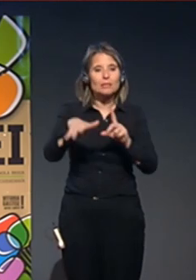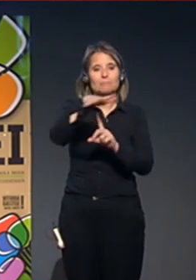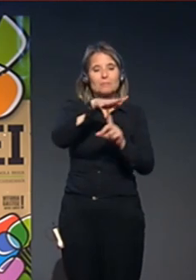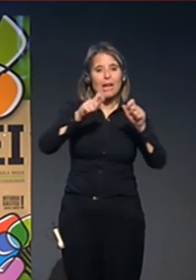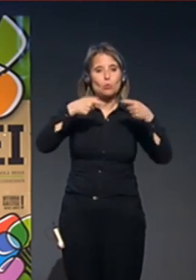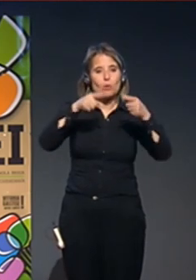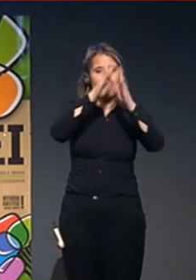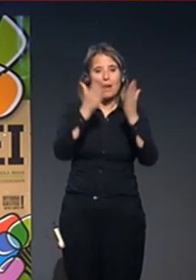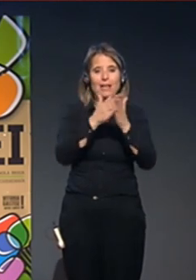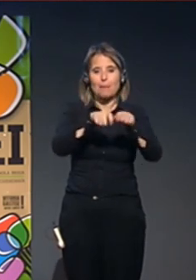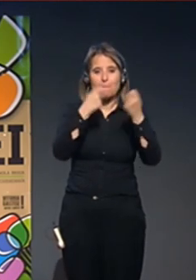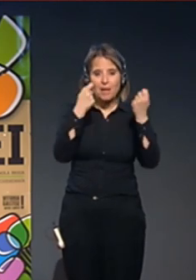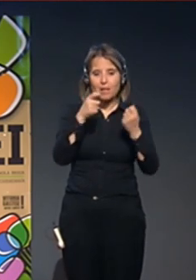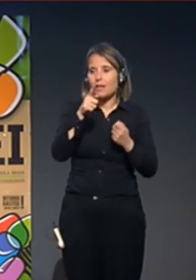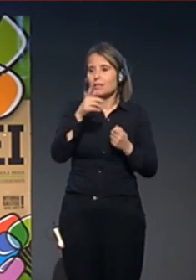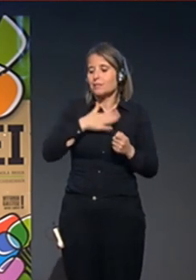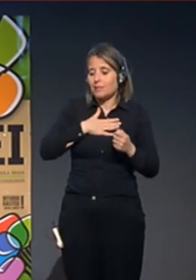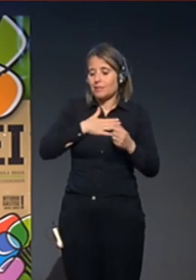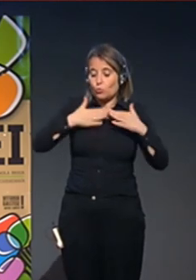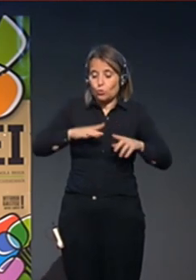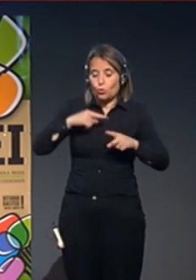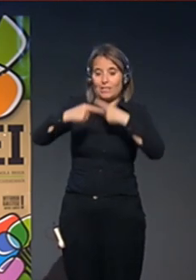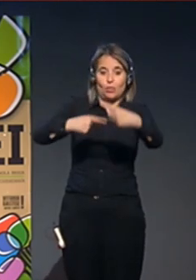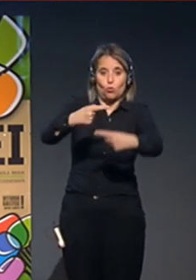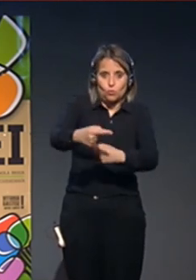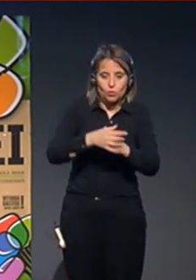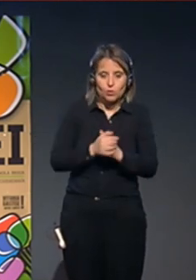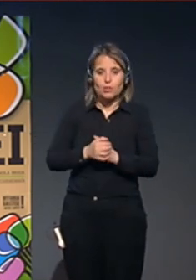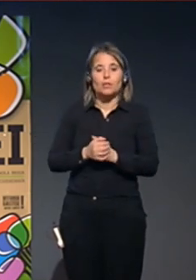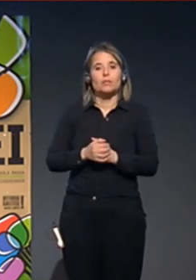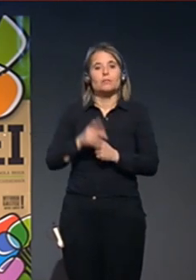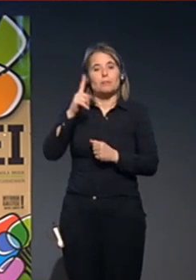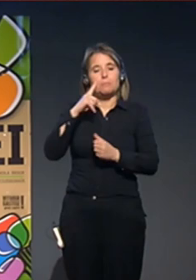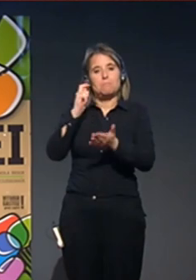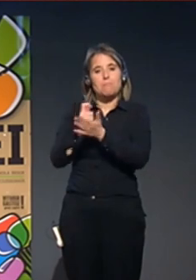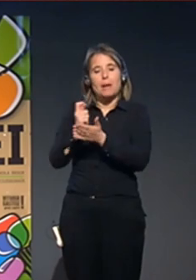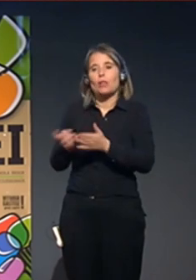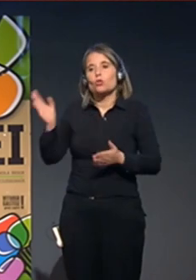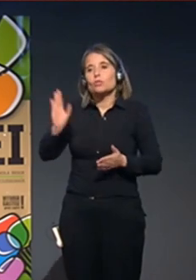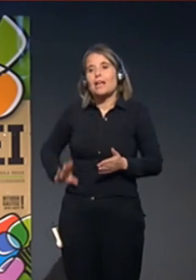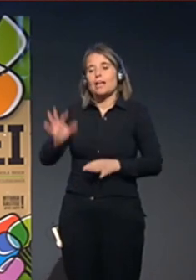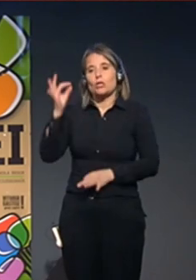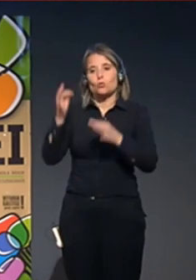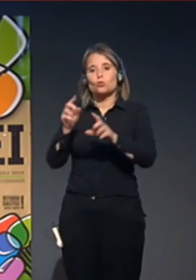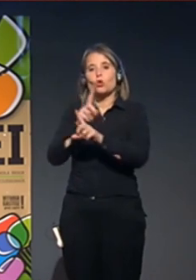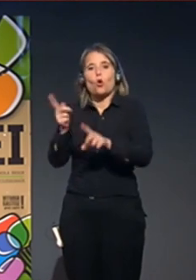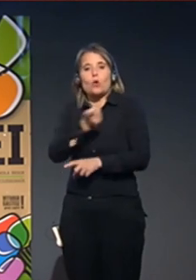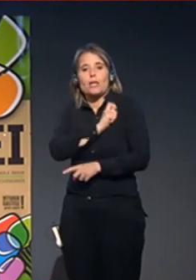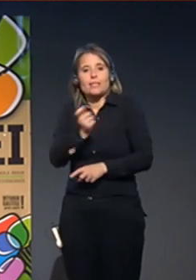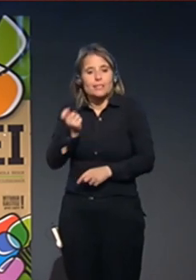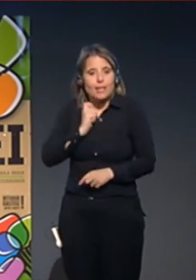planeta que son de nuestros hijos y justo que se hayan producido pagando salarios justos que no sean